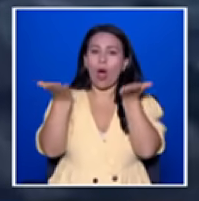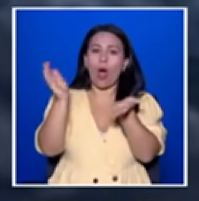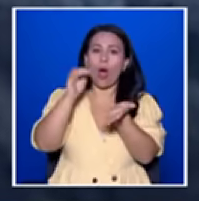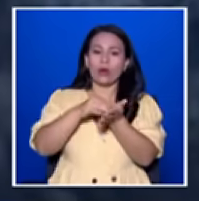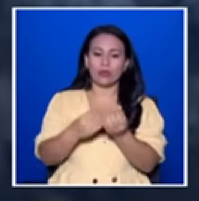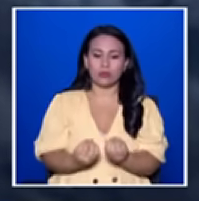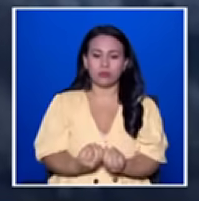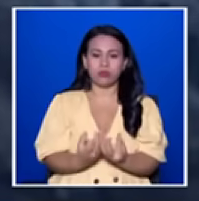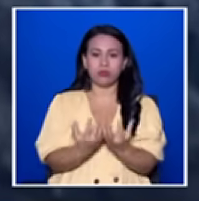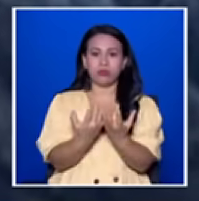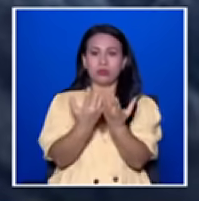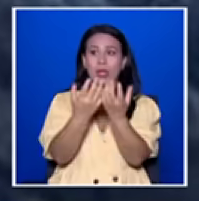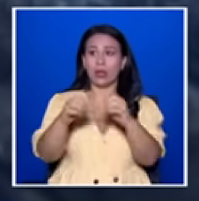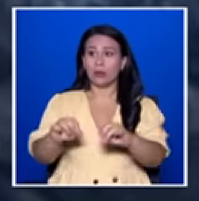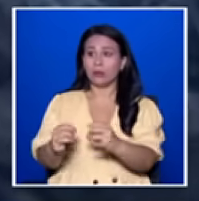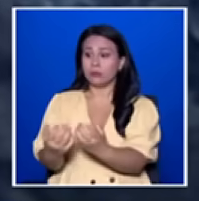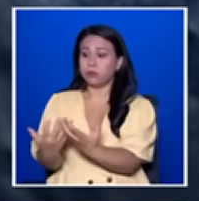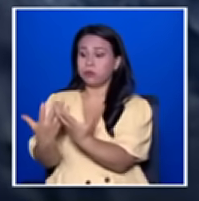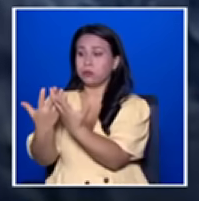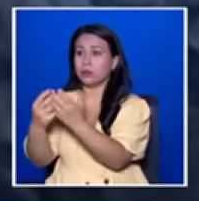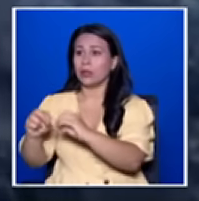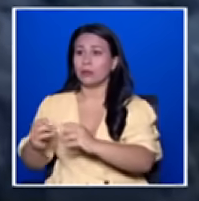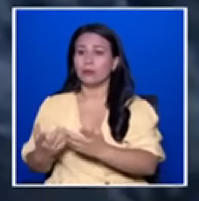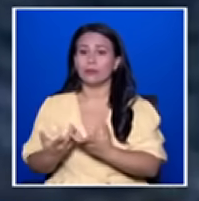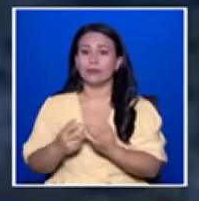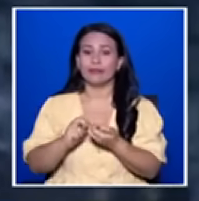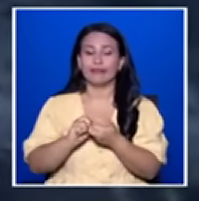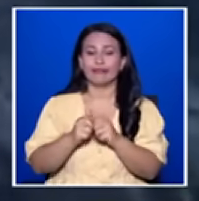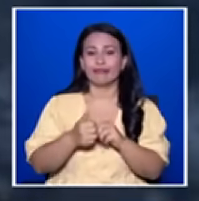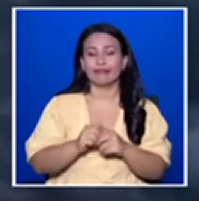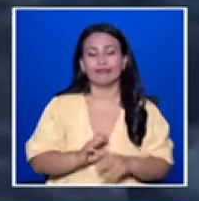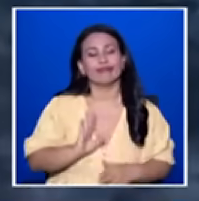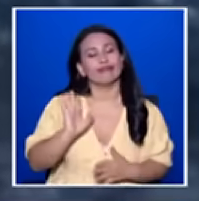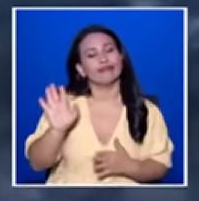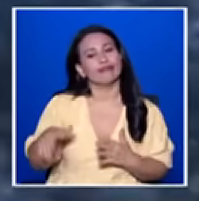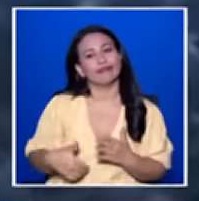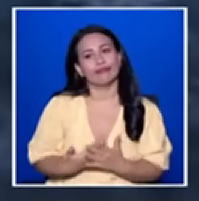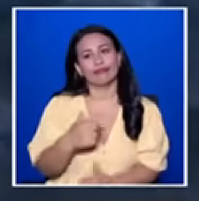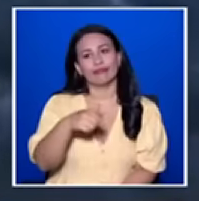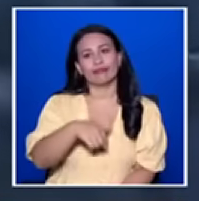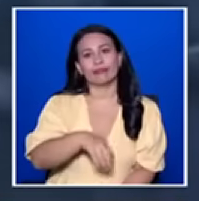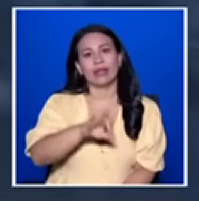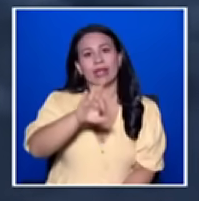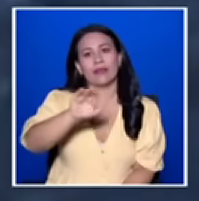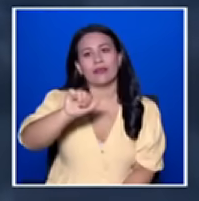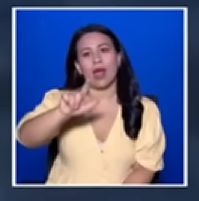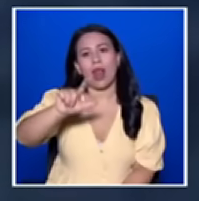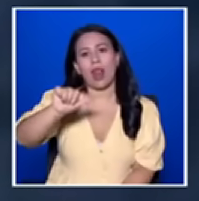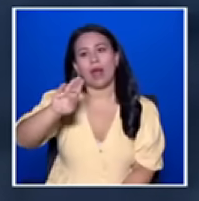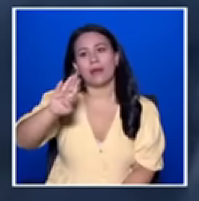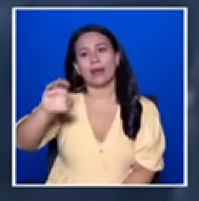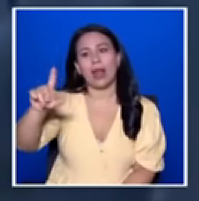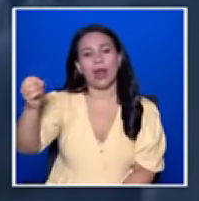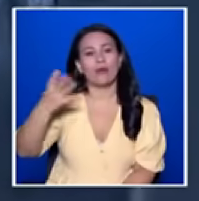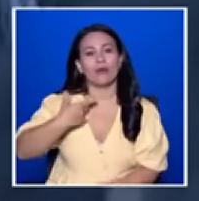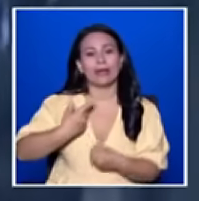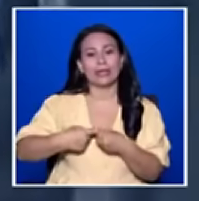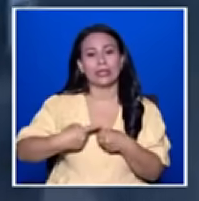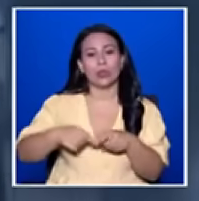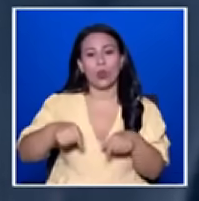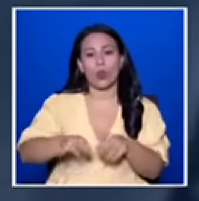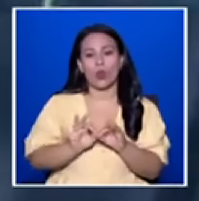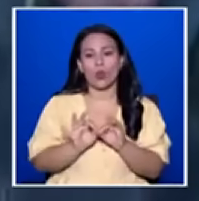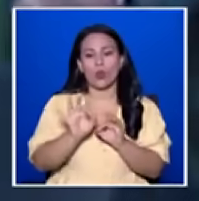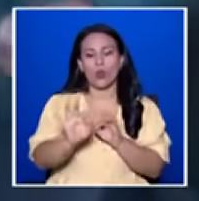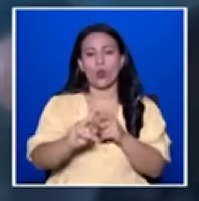las llamas nuevamente van generando problemas en la parroquia de Tababela. Es la información que tenemos a esta hora de la mañana. En cualquier momento, un